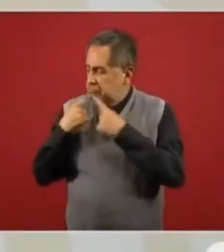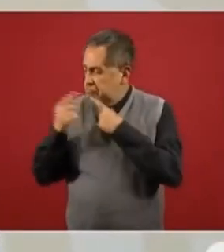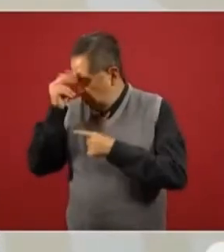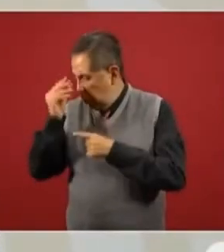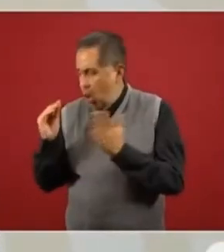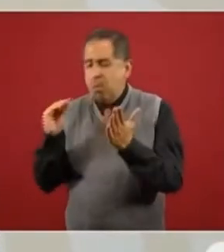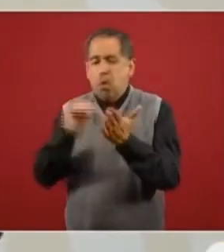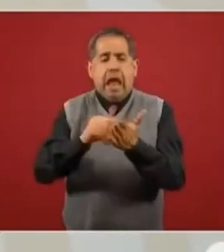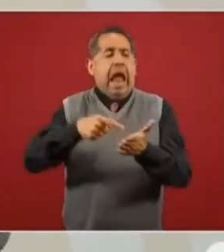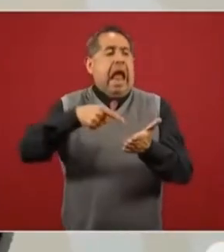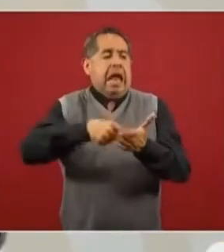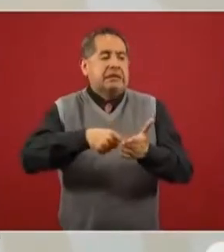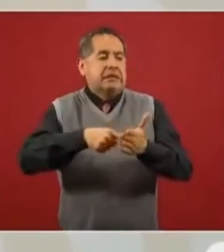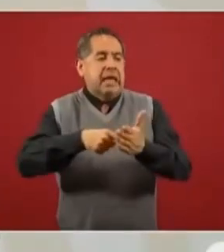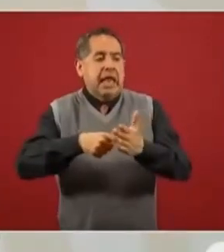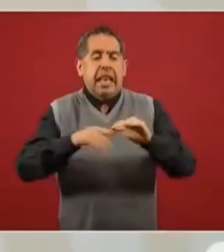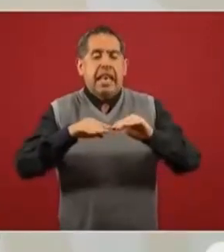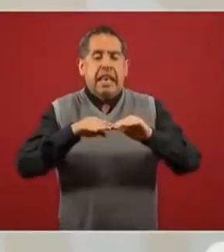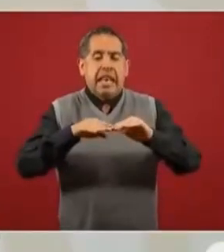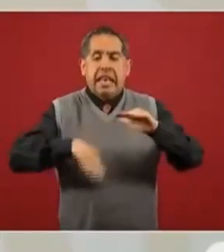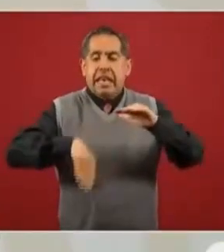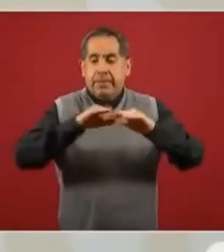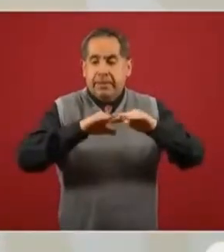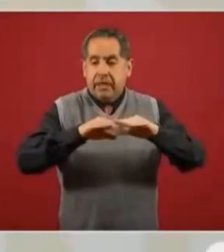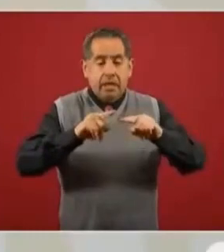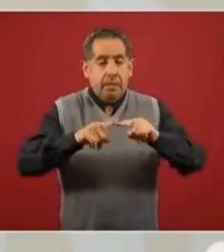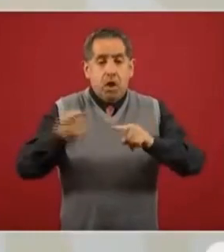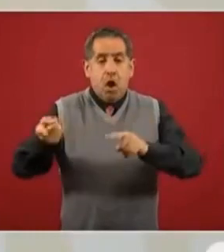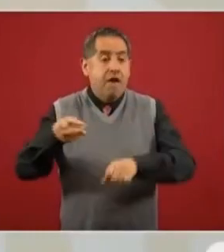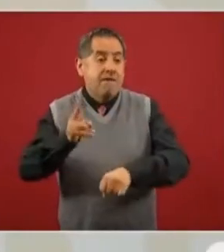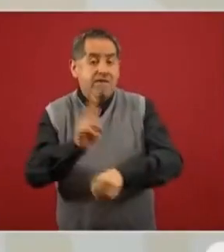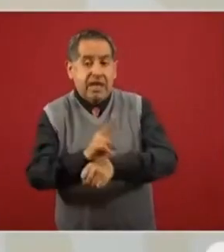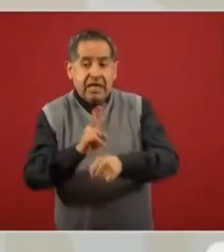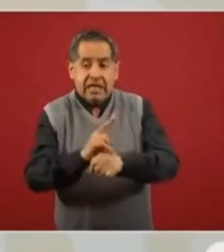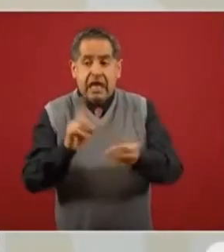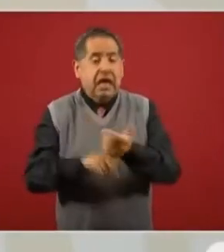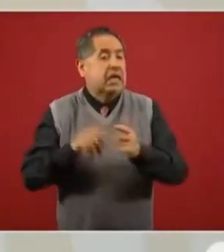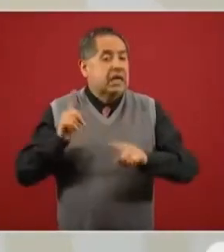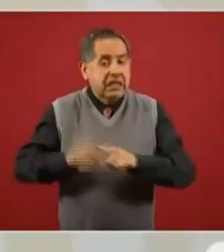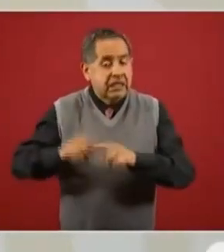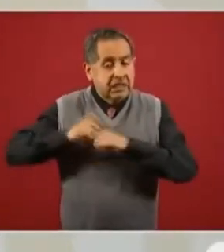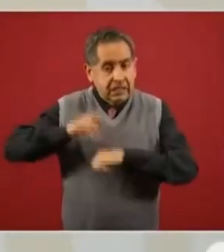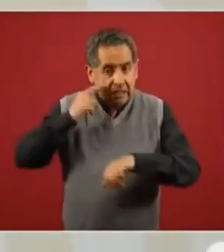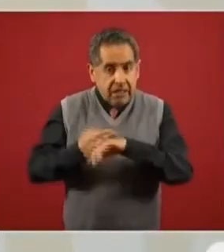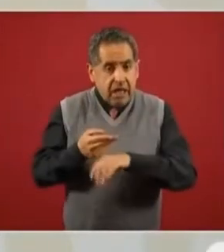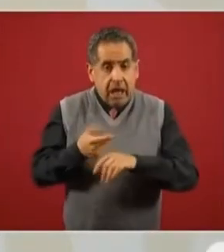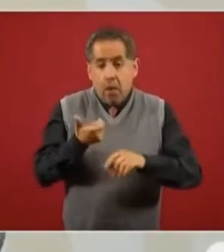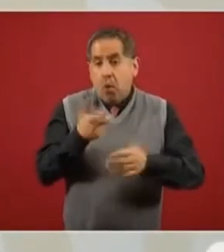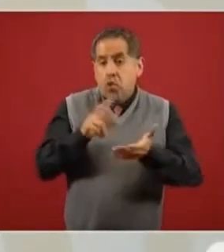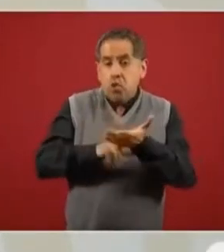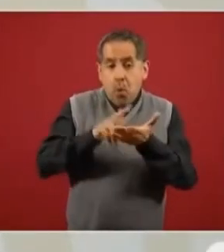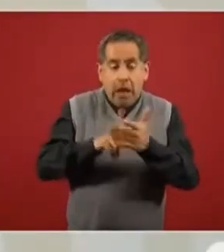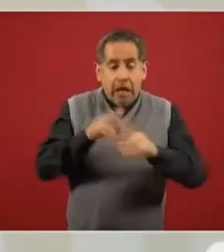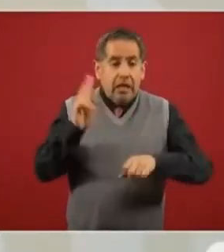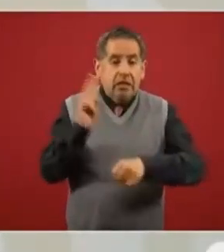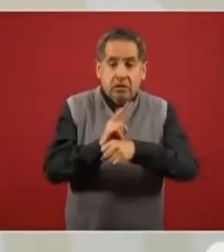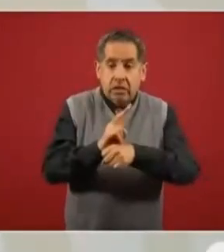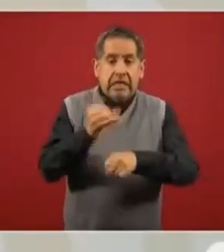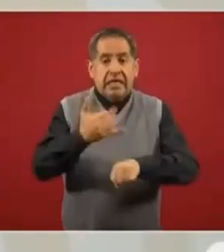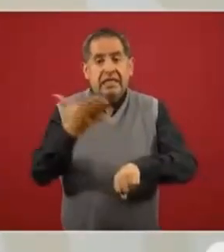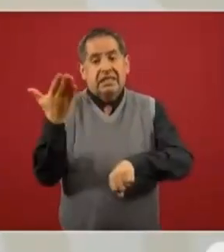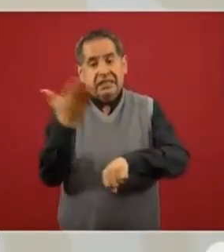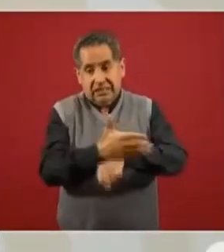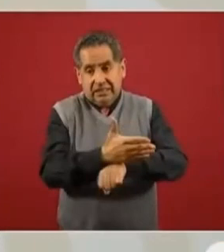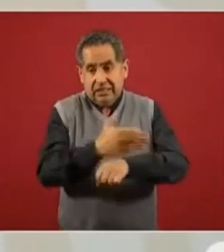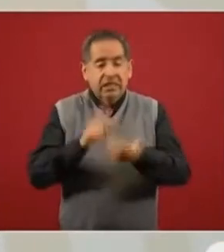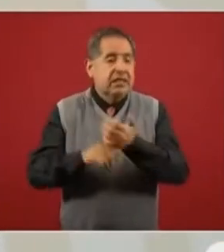se pone como límite. La acción directa de vigilar el cumplimiento del precio de referencia y, en su caso, sancionar